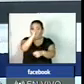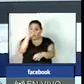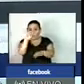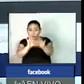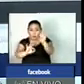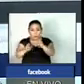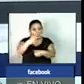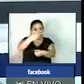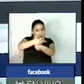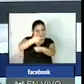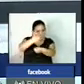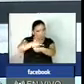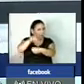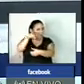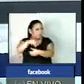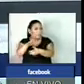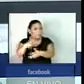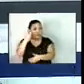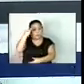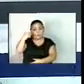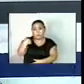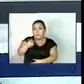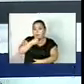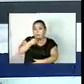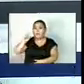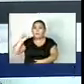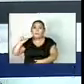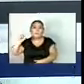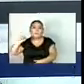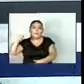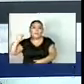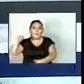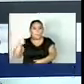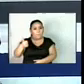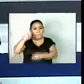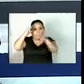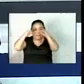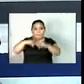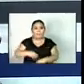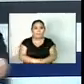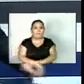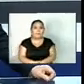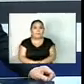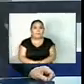comenzamos en Guatemala ahí está la periodista Ligia Toledo que nos actualiza Ligia buenas noches